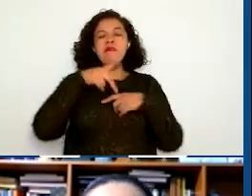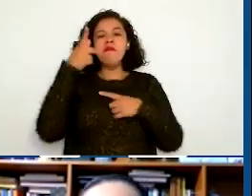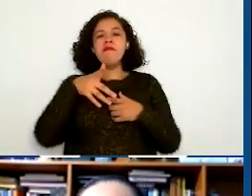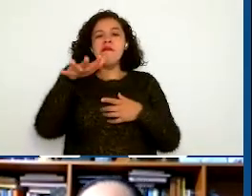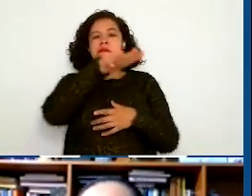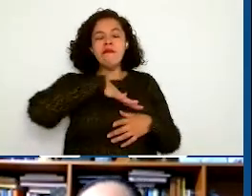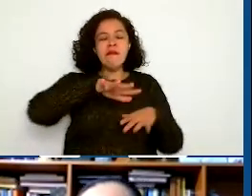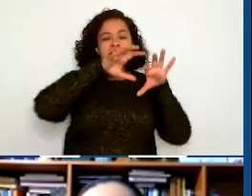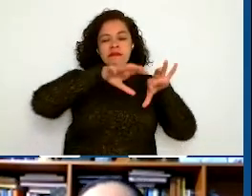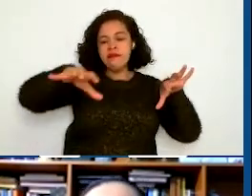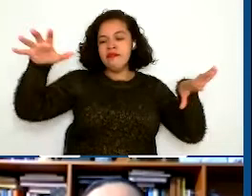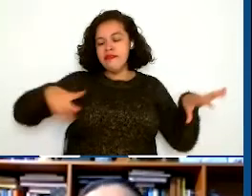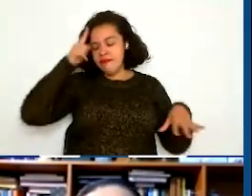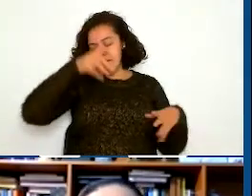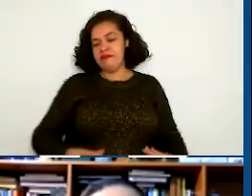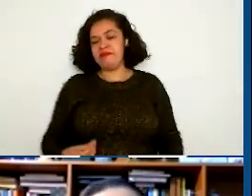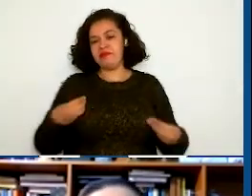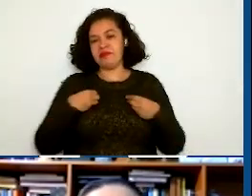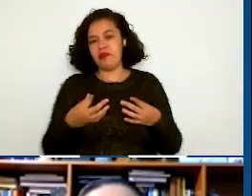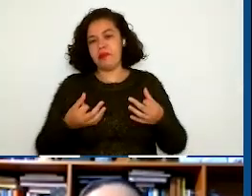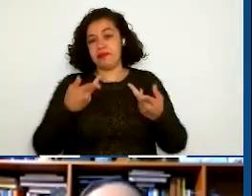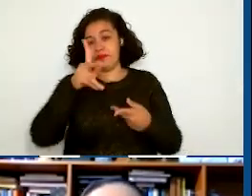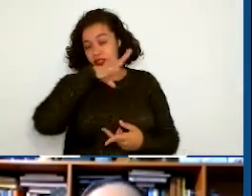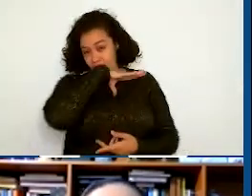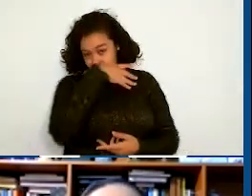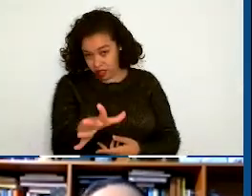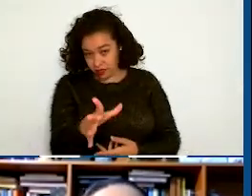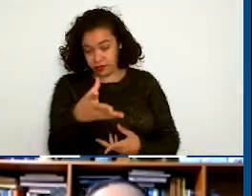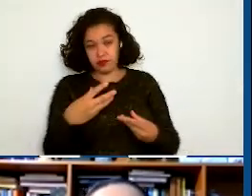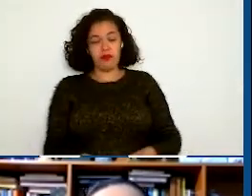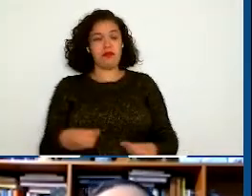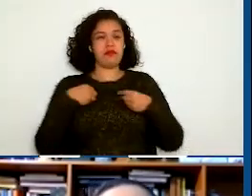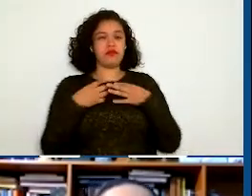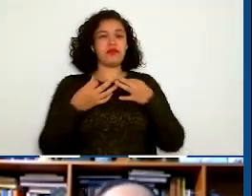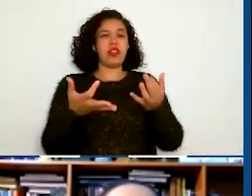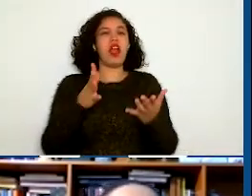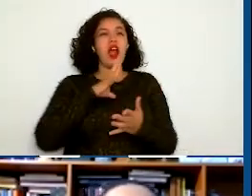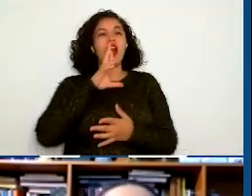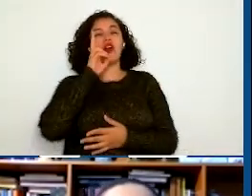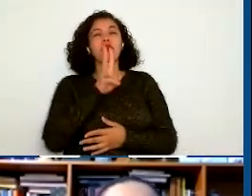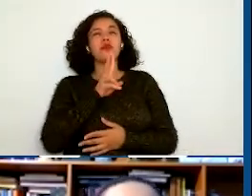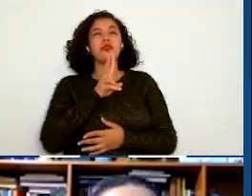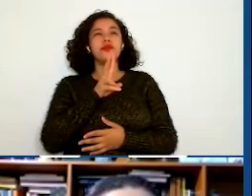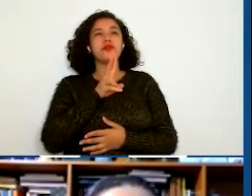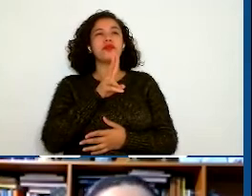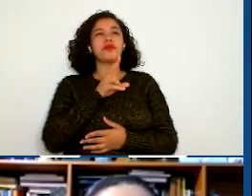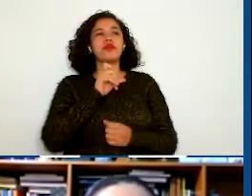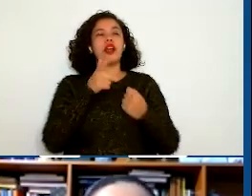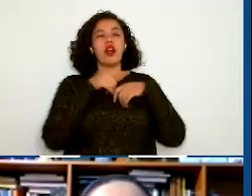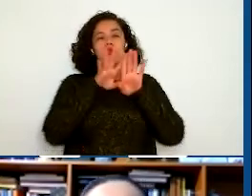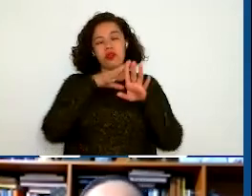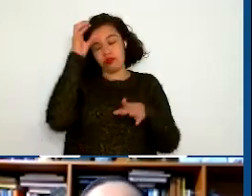esté hablando sobre calidad de vida. Pero en términos generales, la calidad de vida, véanlo como una dimensión subjetiva,